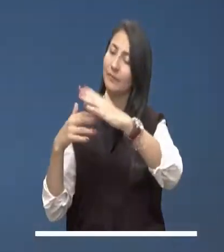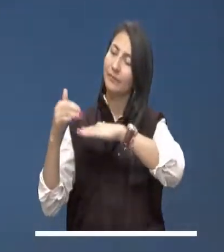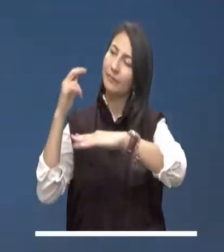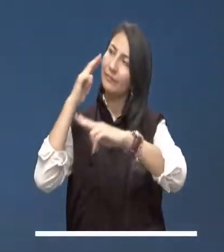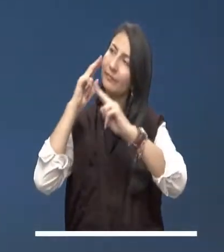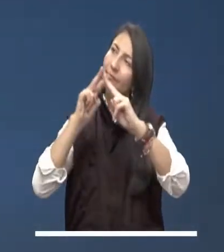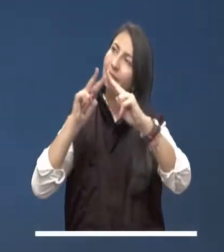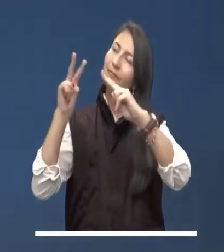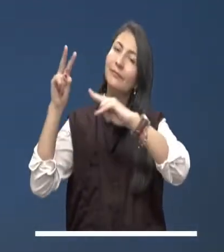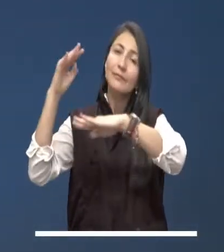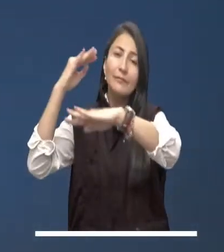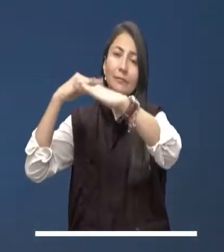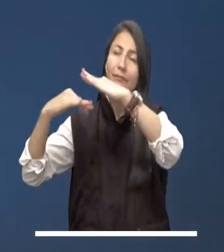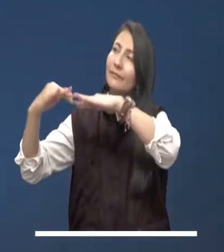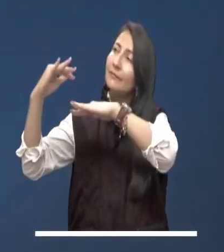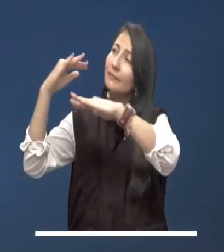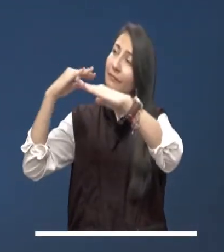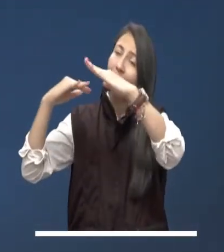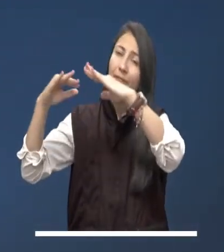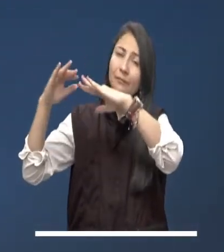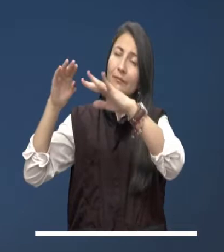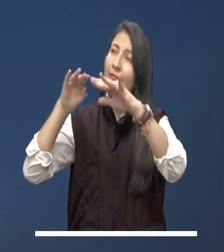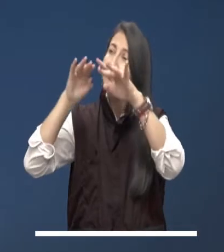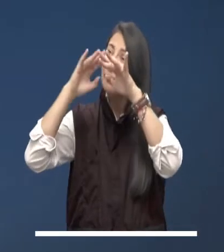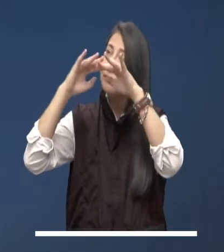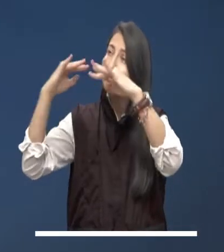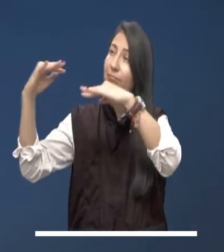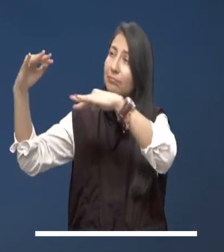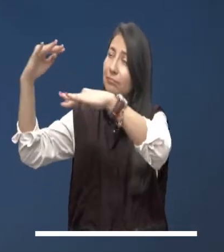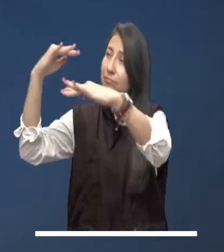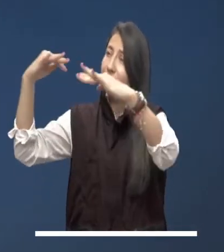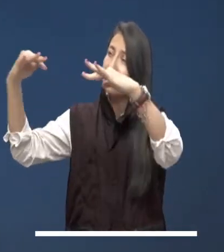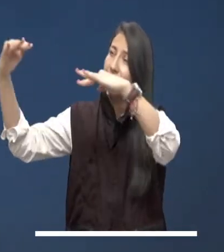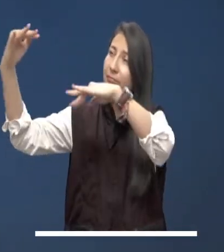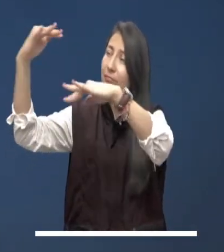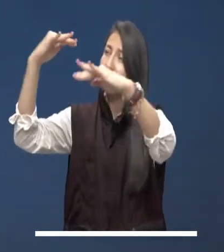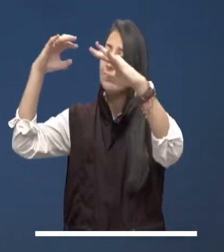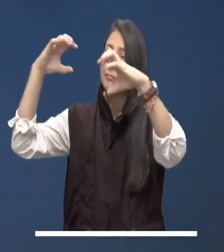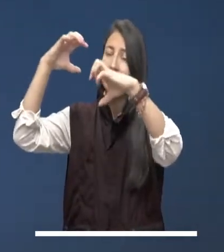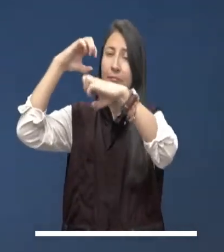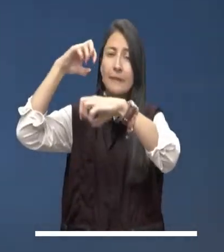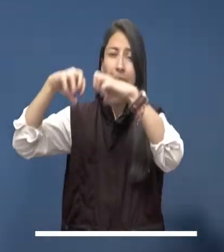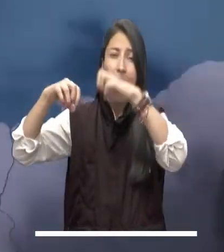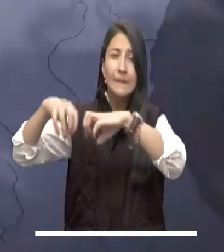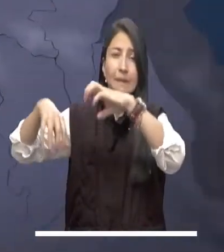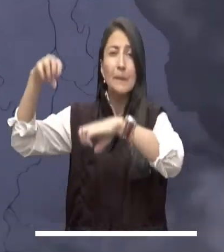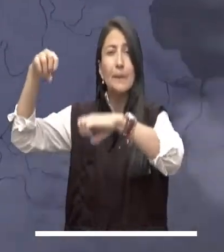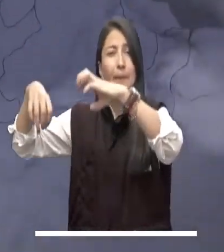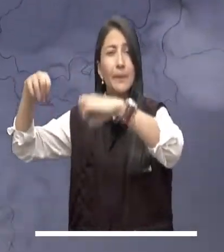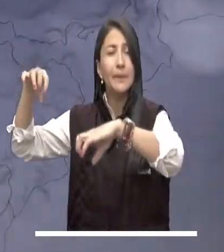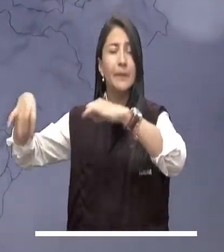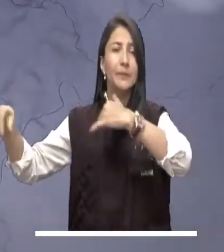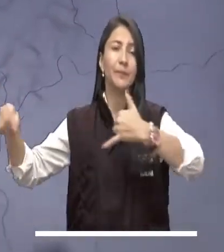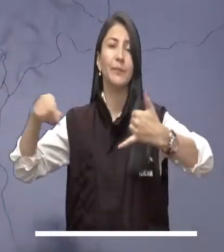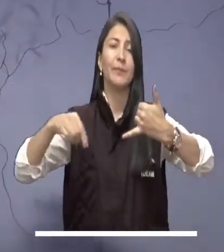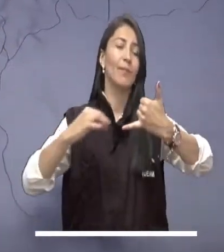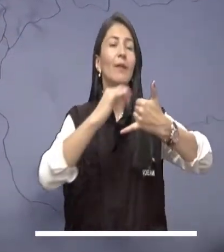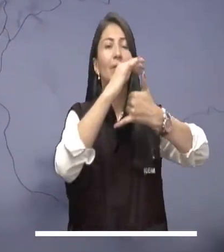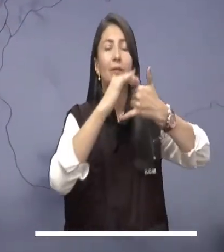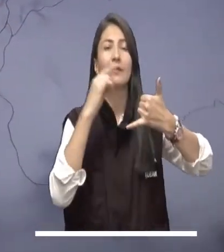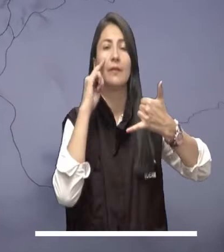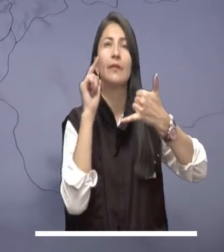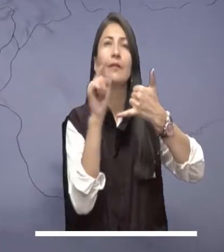nuestro archipiélago de san andrés providencia se mantendrá con cielo encapotado con lloviznas esporádicas en el litoral del pacífico